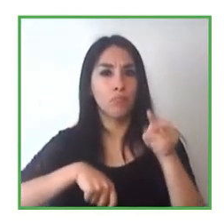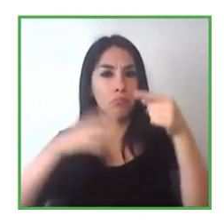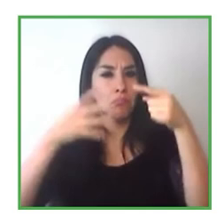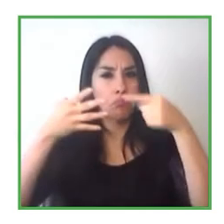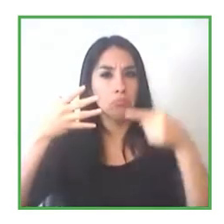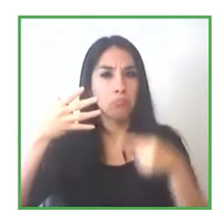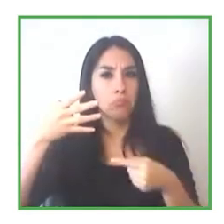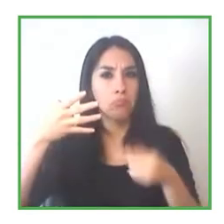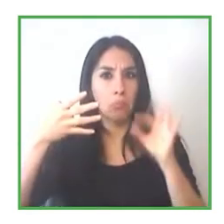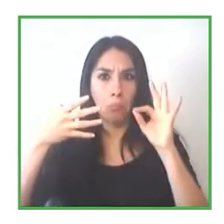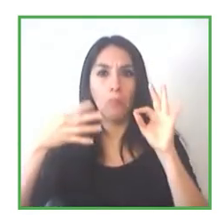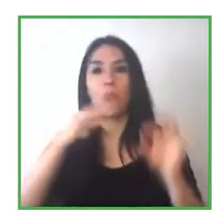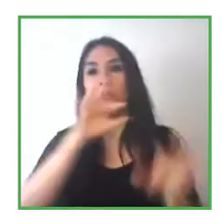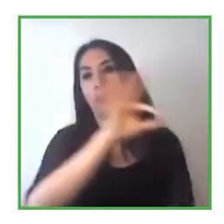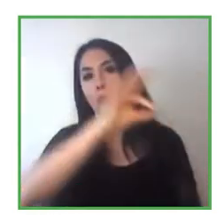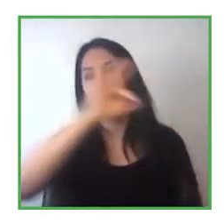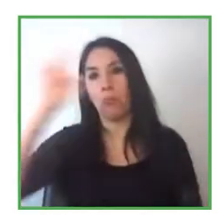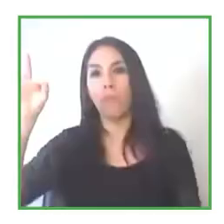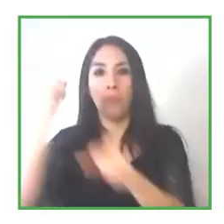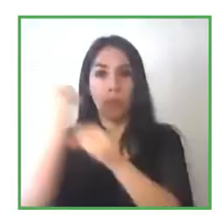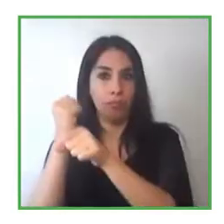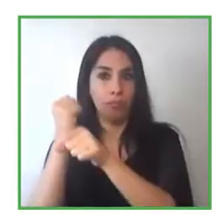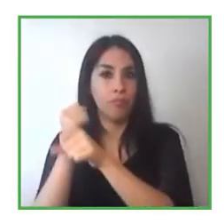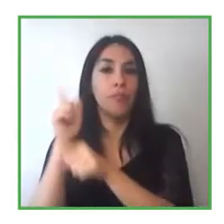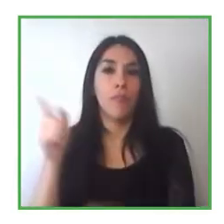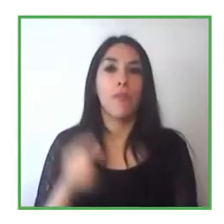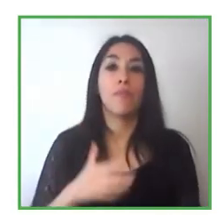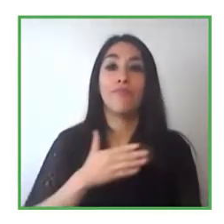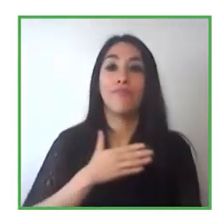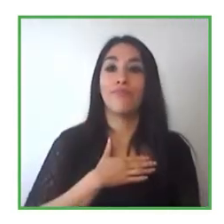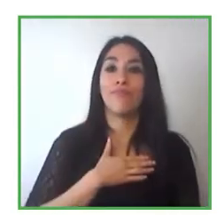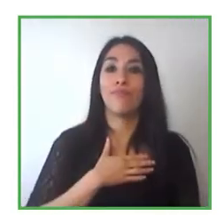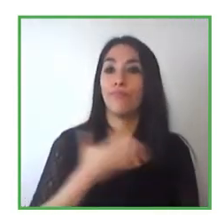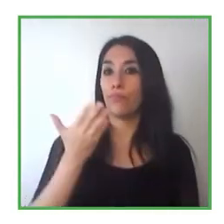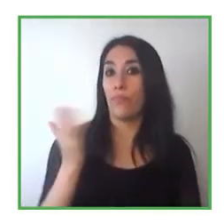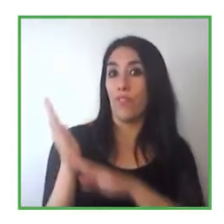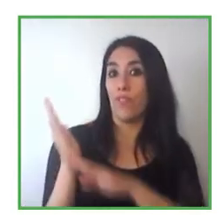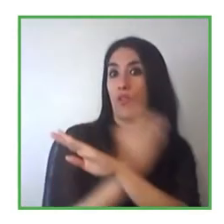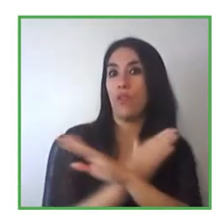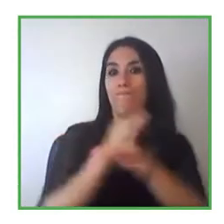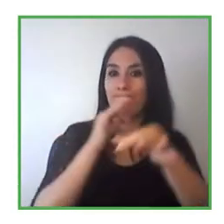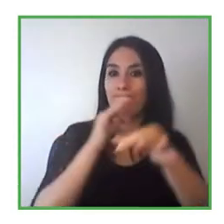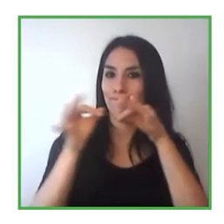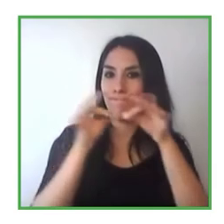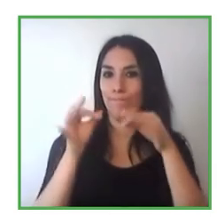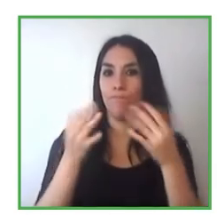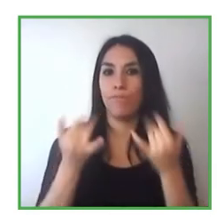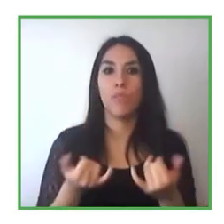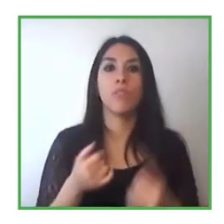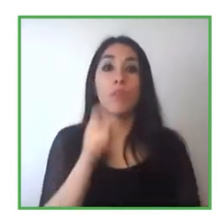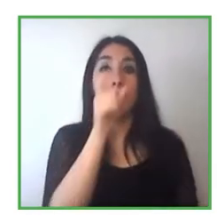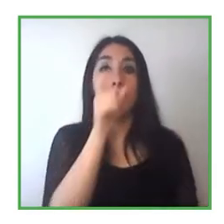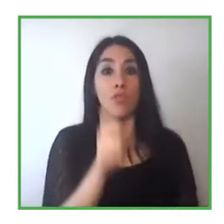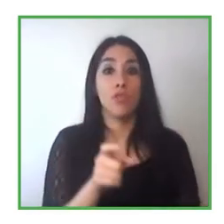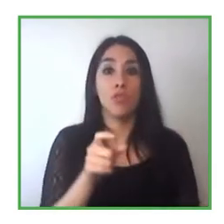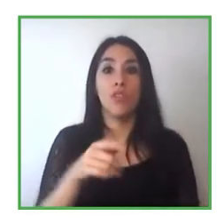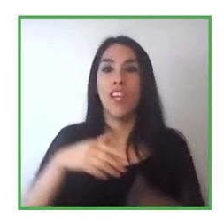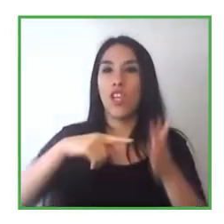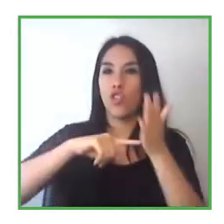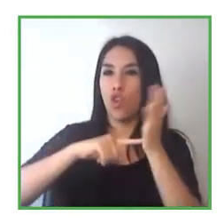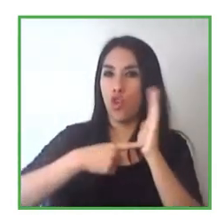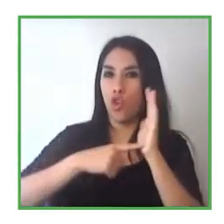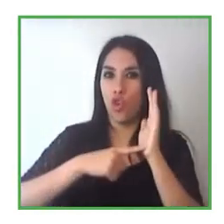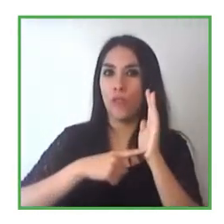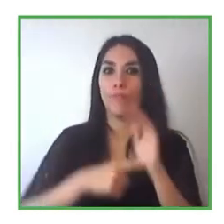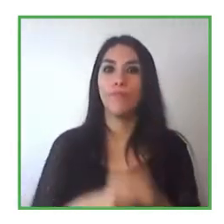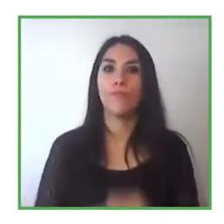Hablaba en mi intervención que el técnico Incorpora tiene una función de prospectar empresas. De hecho, la prospección la trabajamos a dos